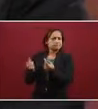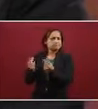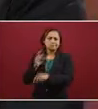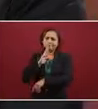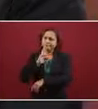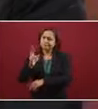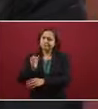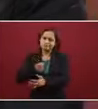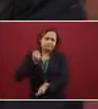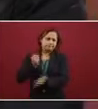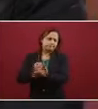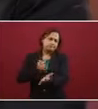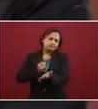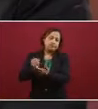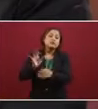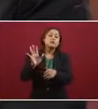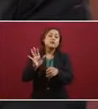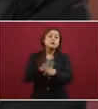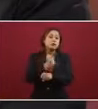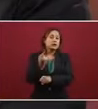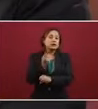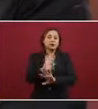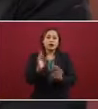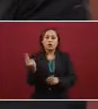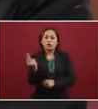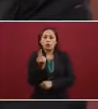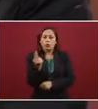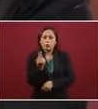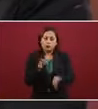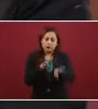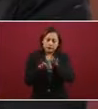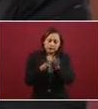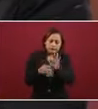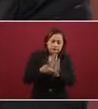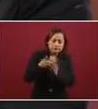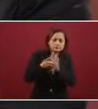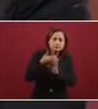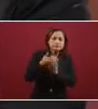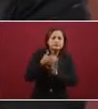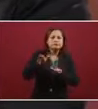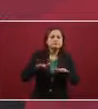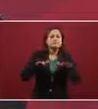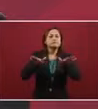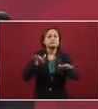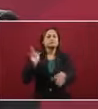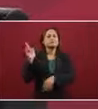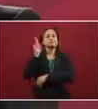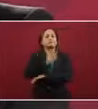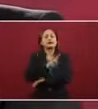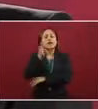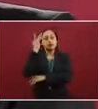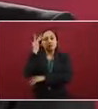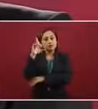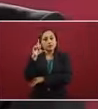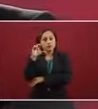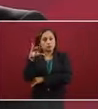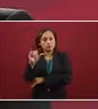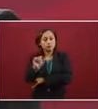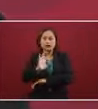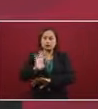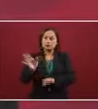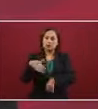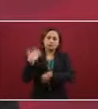trabajar en Santa Lucía para tener a tiempo el nuevo